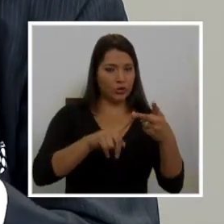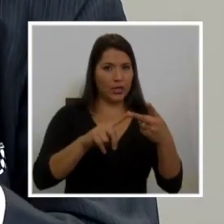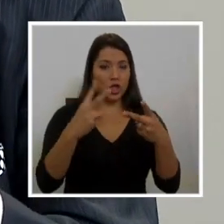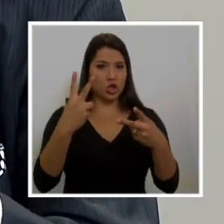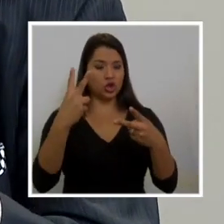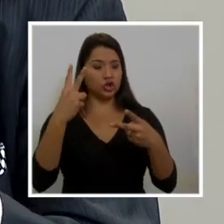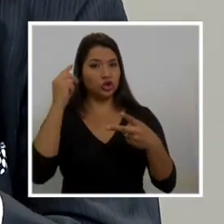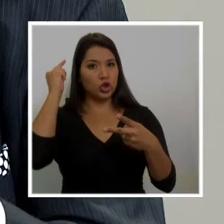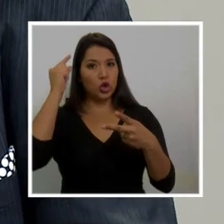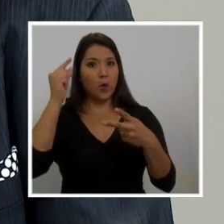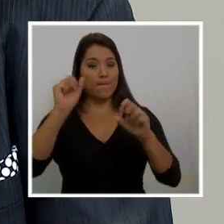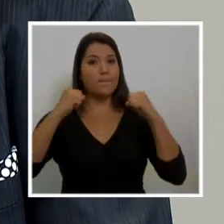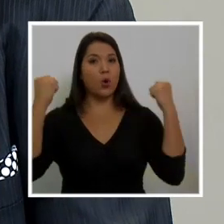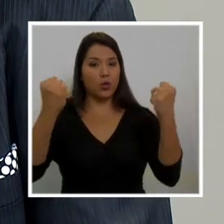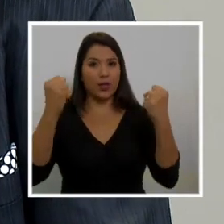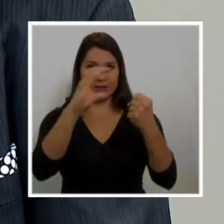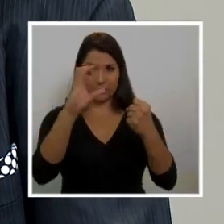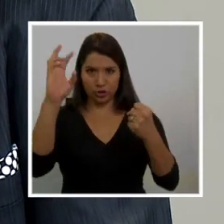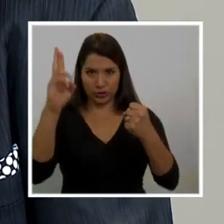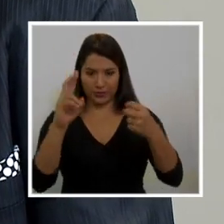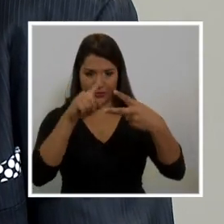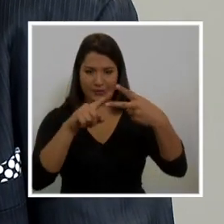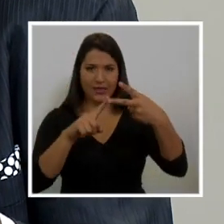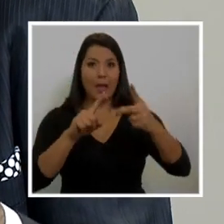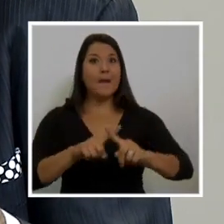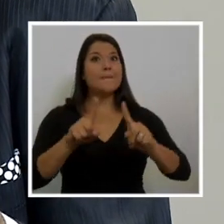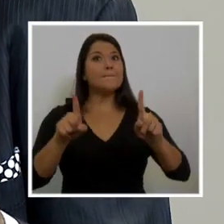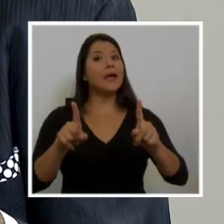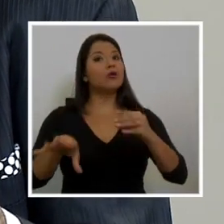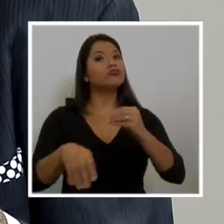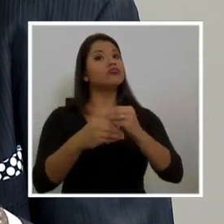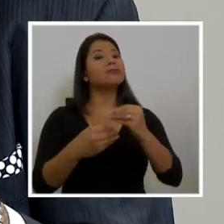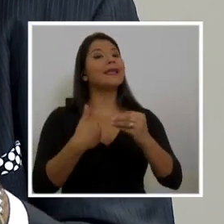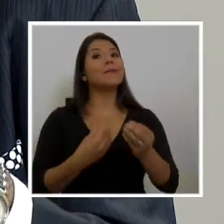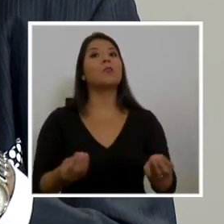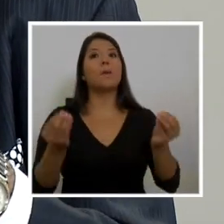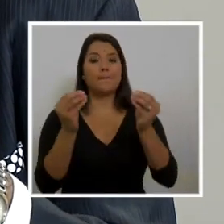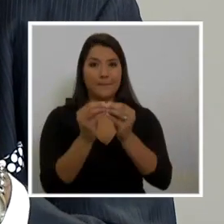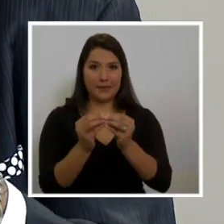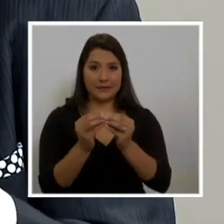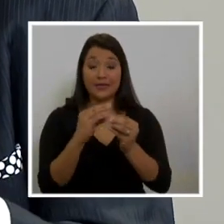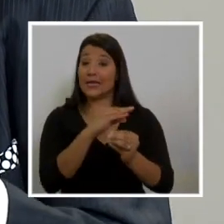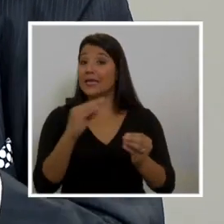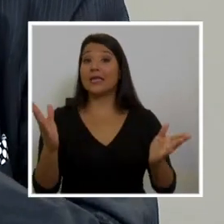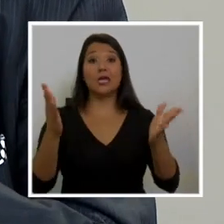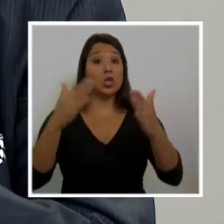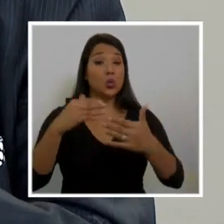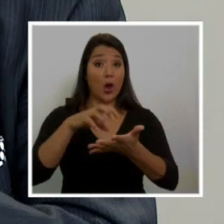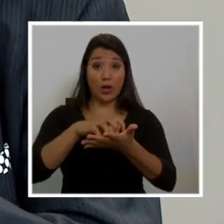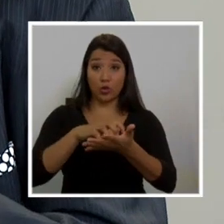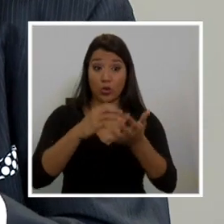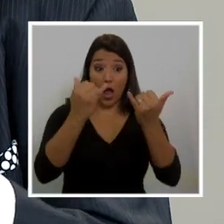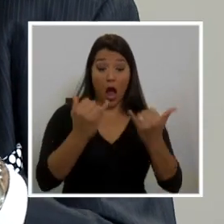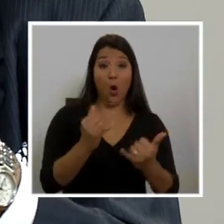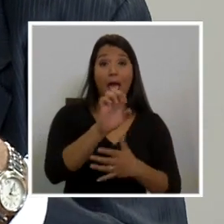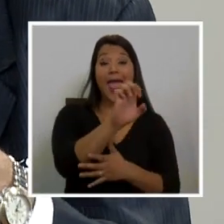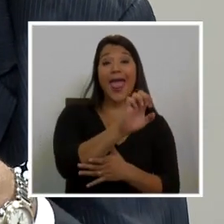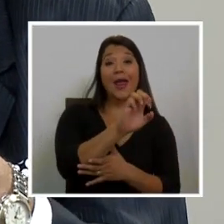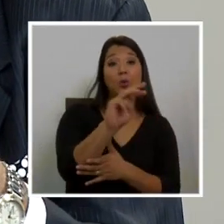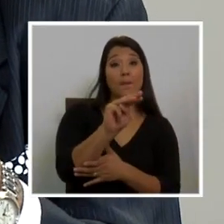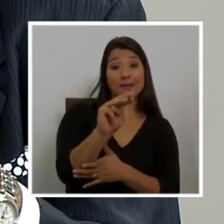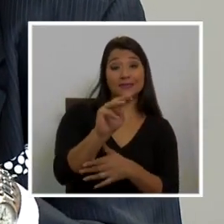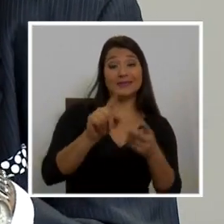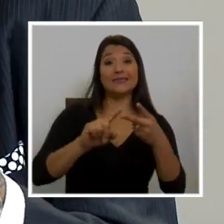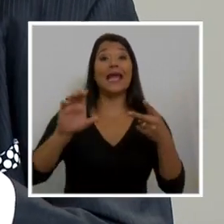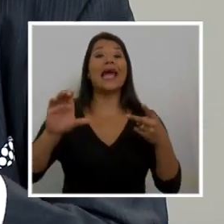otros juegos que condimentan esta lucha de poder. Y no hay la menor duda de que hoy por hoy, entre Erwin Macís y Carlos